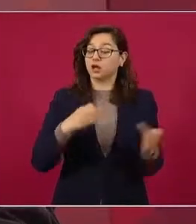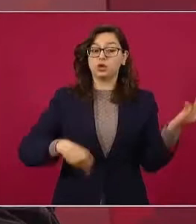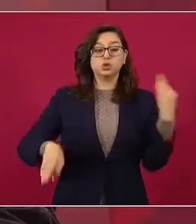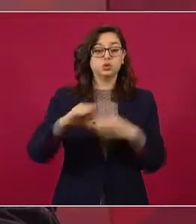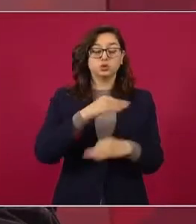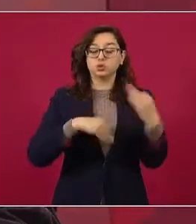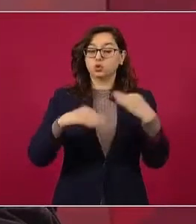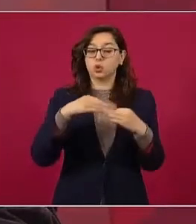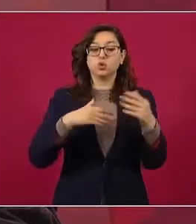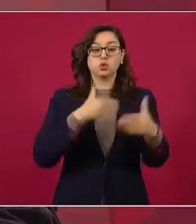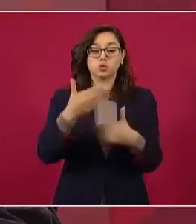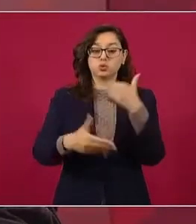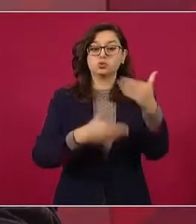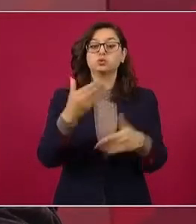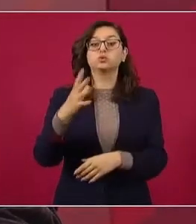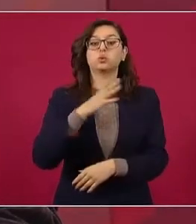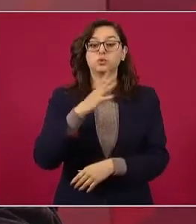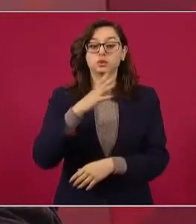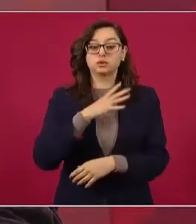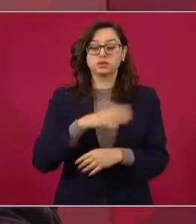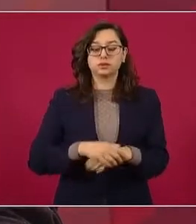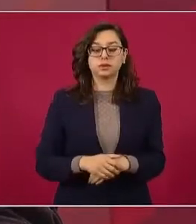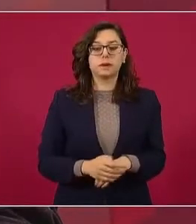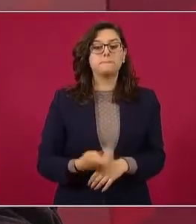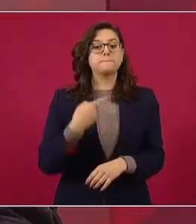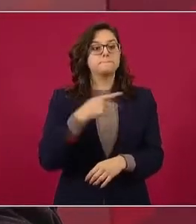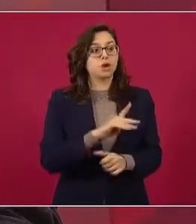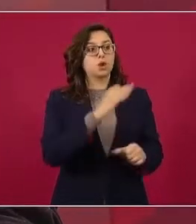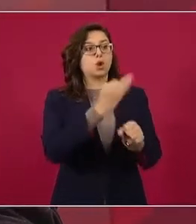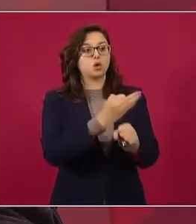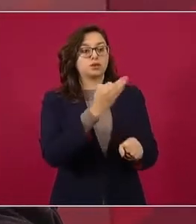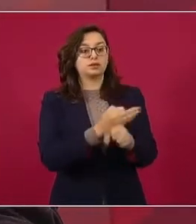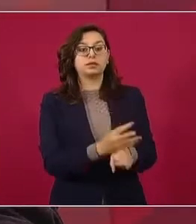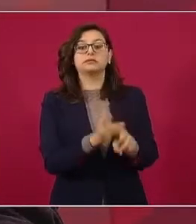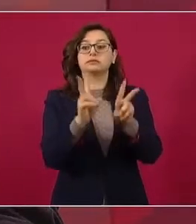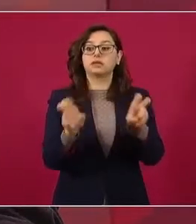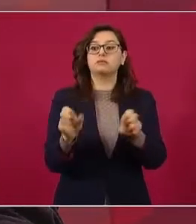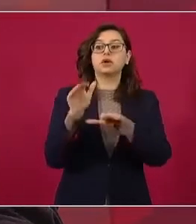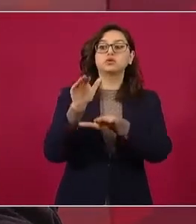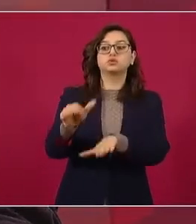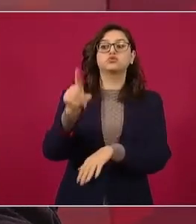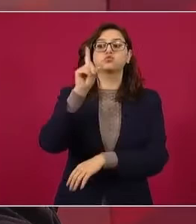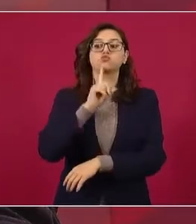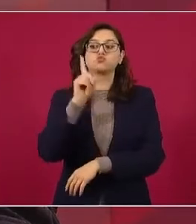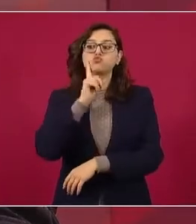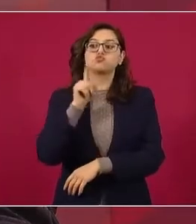estos avances de Lourdes, porque